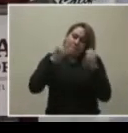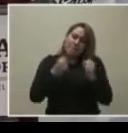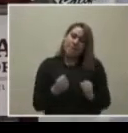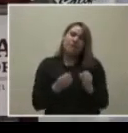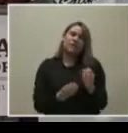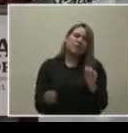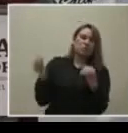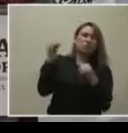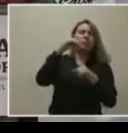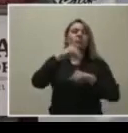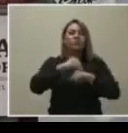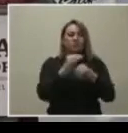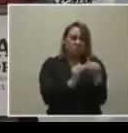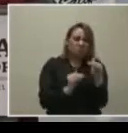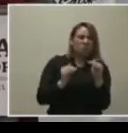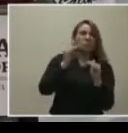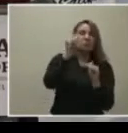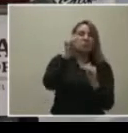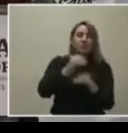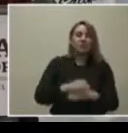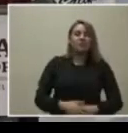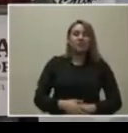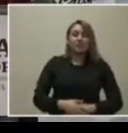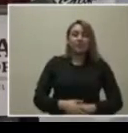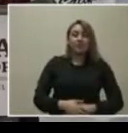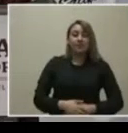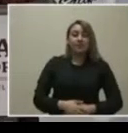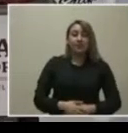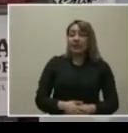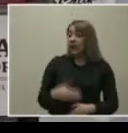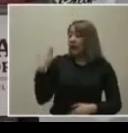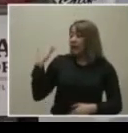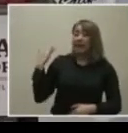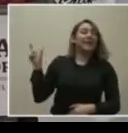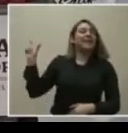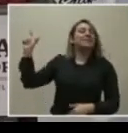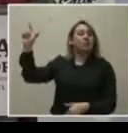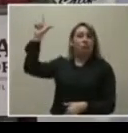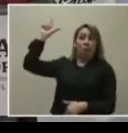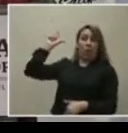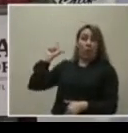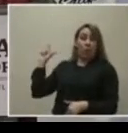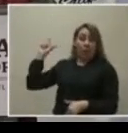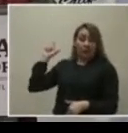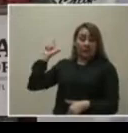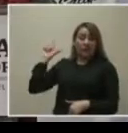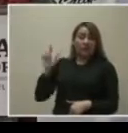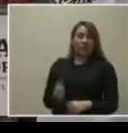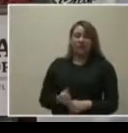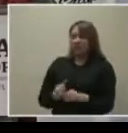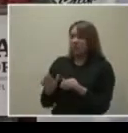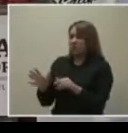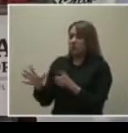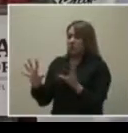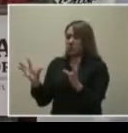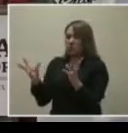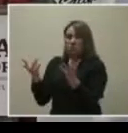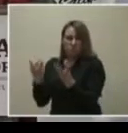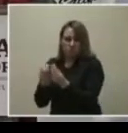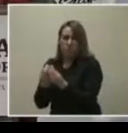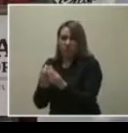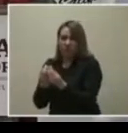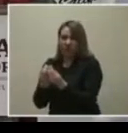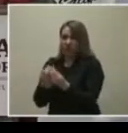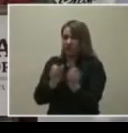a la reunión que el lunes se había convocado, quienes